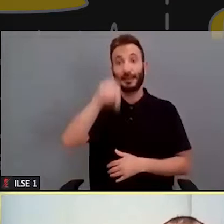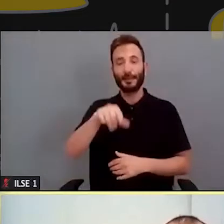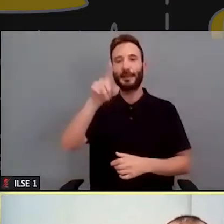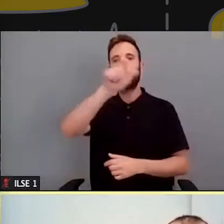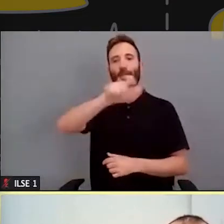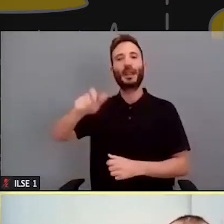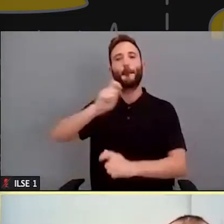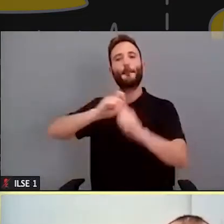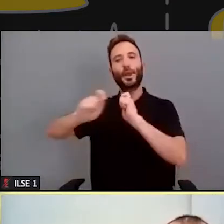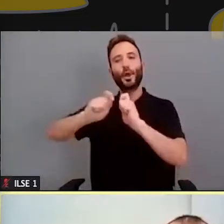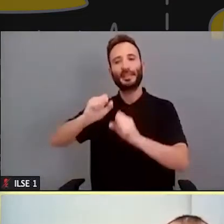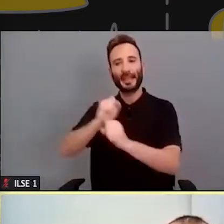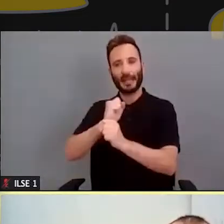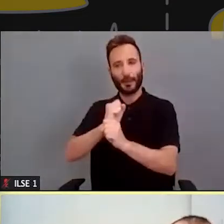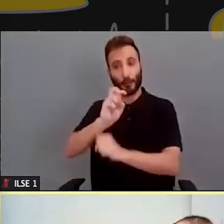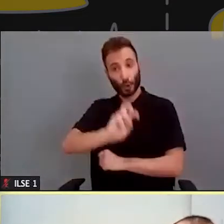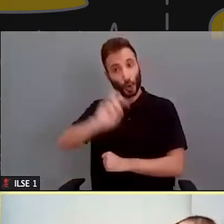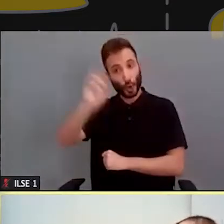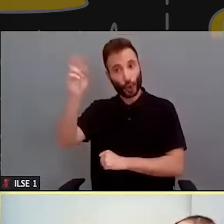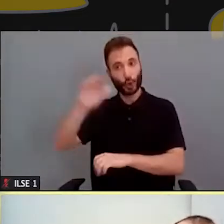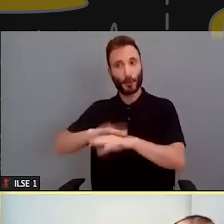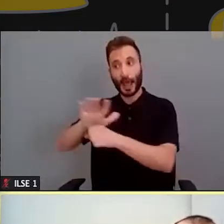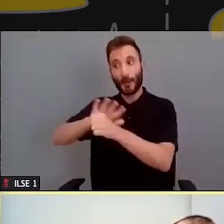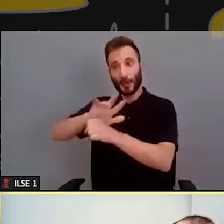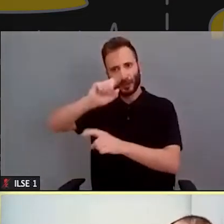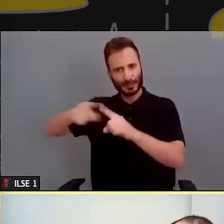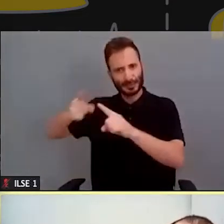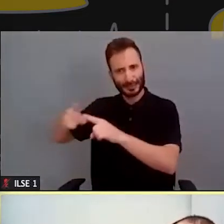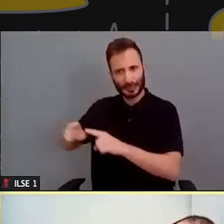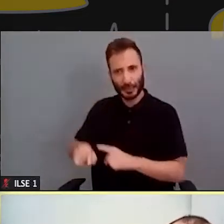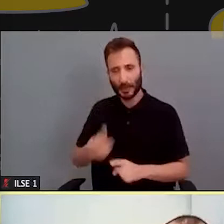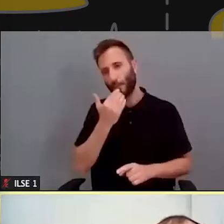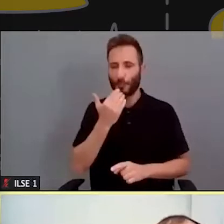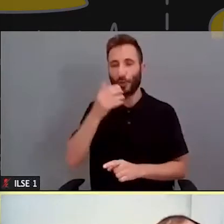periodistas, con otros influencers en otros ámbitos, con especialistas,